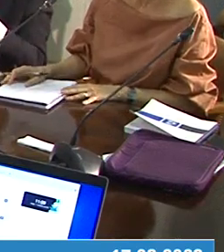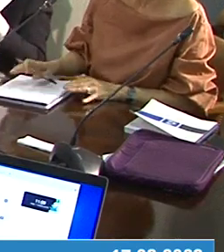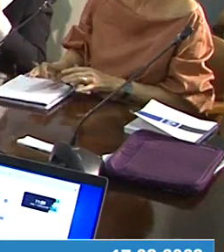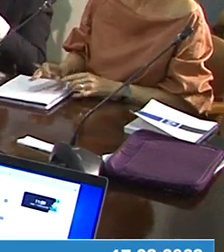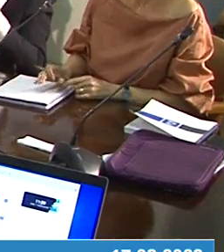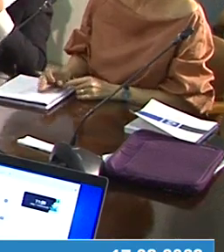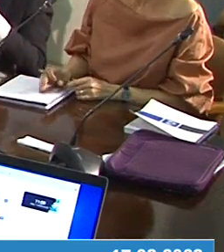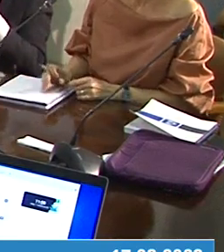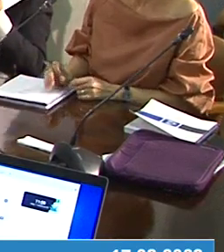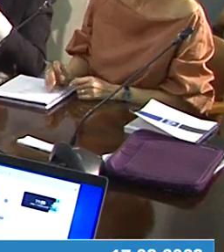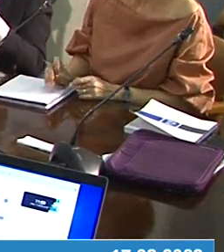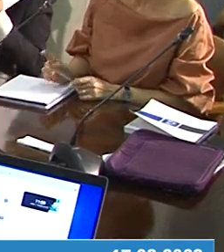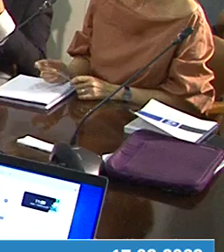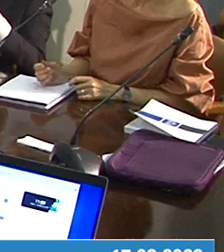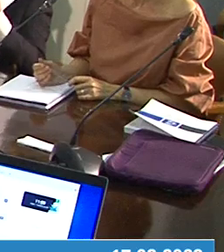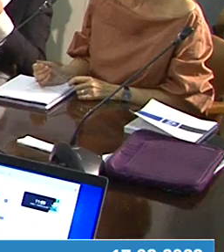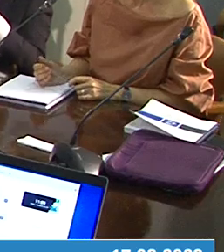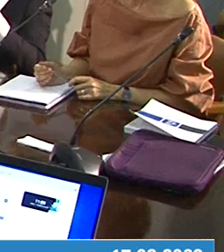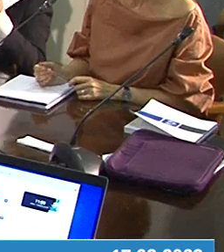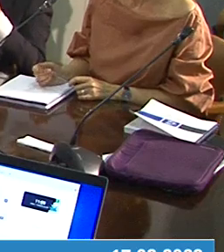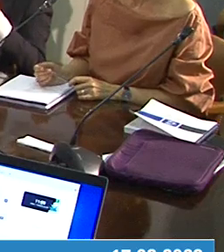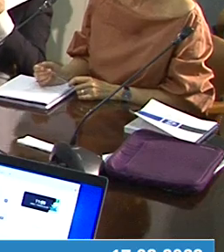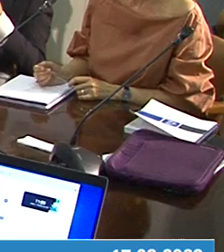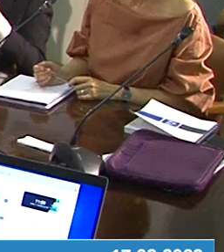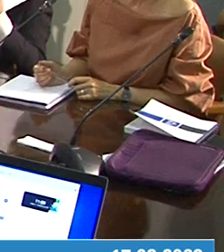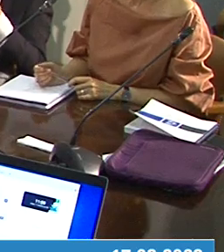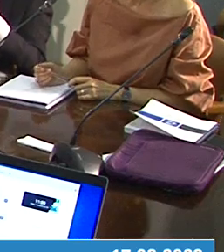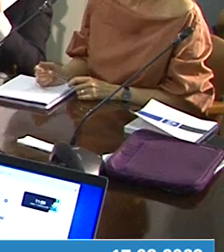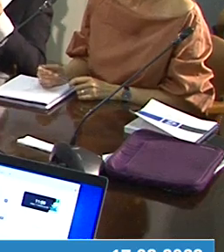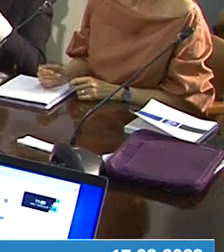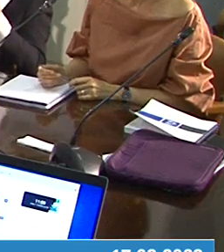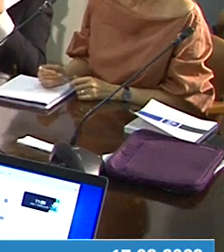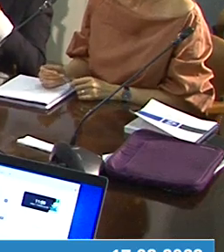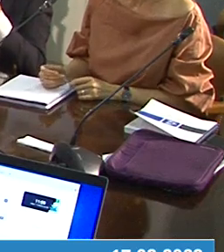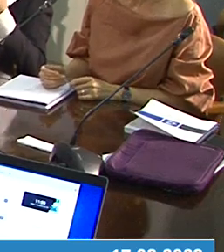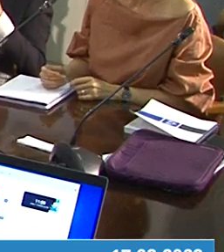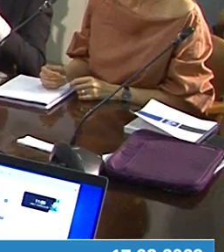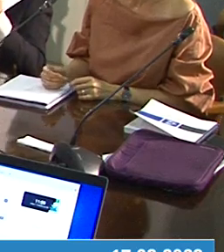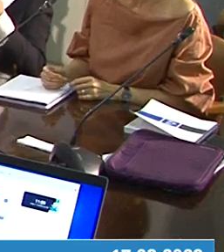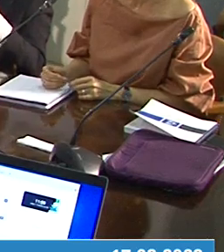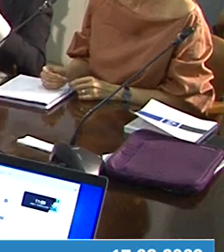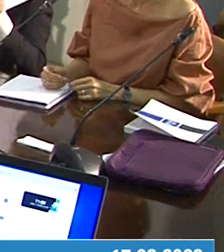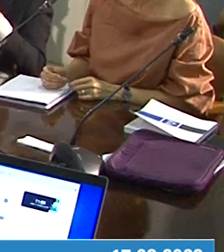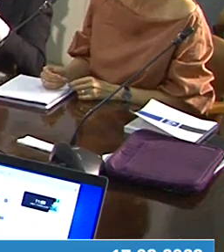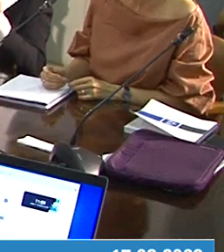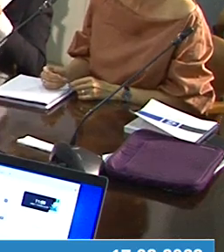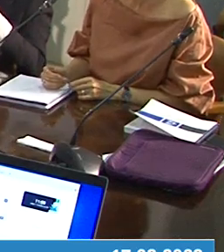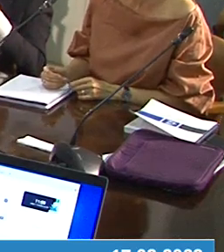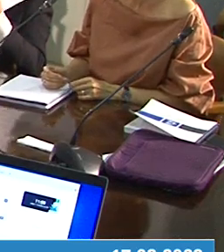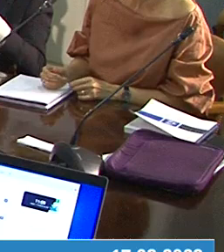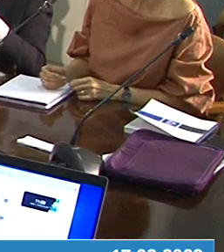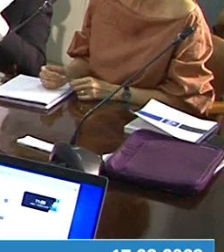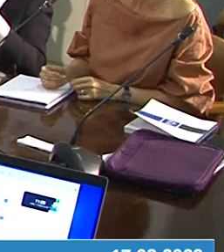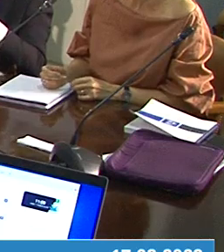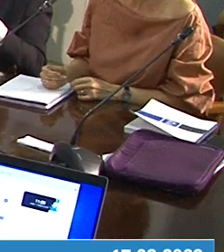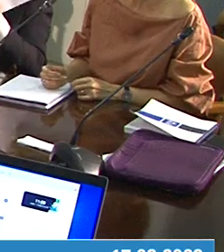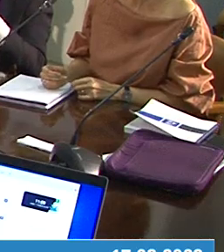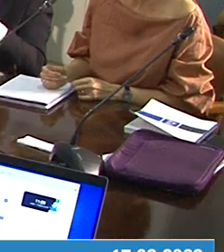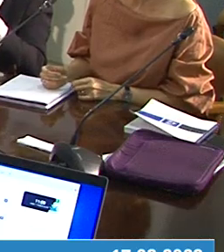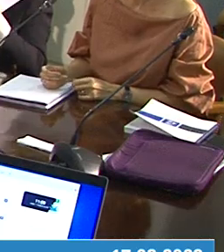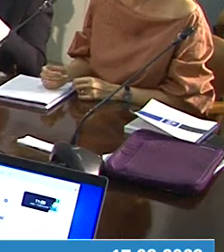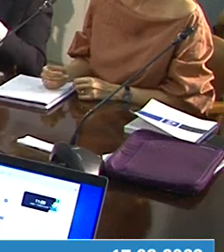¿No? Simplemente quiero comunicarles que, después de algunas gestiones, hemos logrado conseguir una nueva sala para el funcionamiento de la